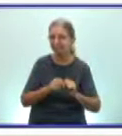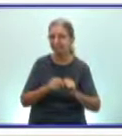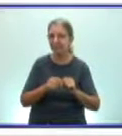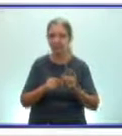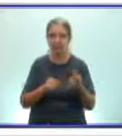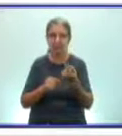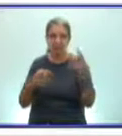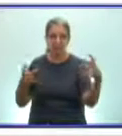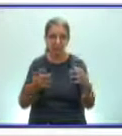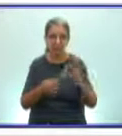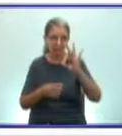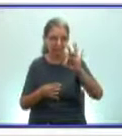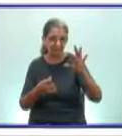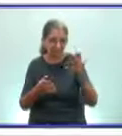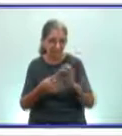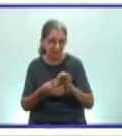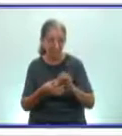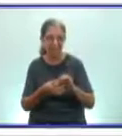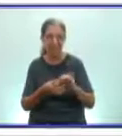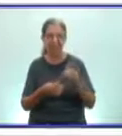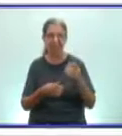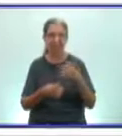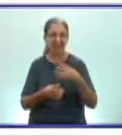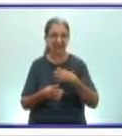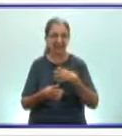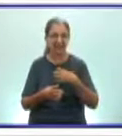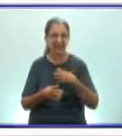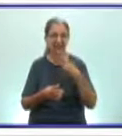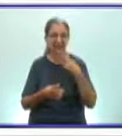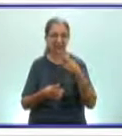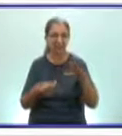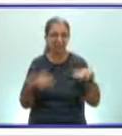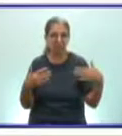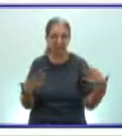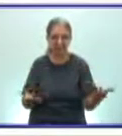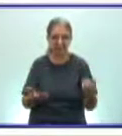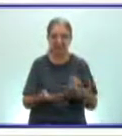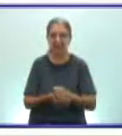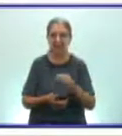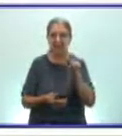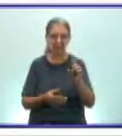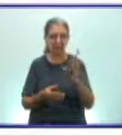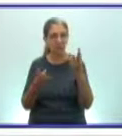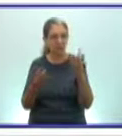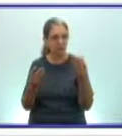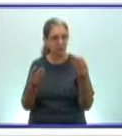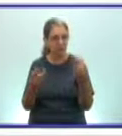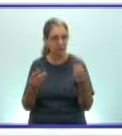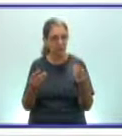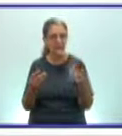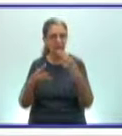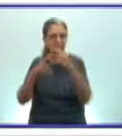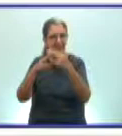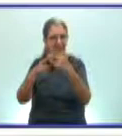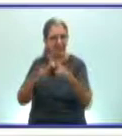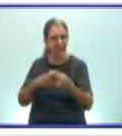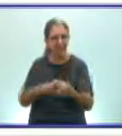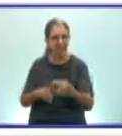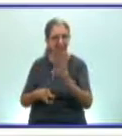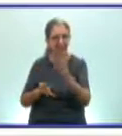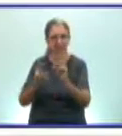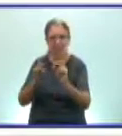grado obtuvieron los resultados siguientes. Y ahí aparece la lista de los resultados de